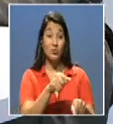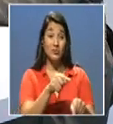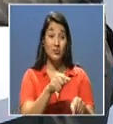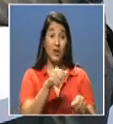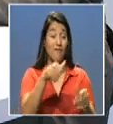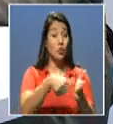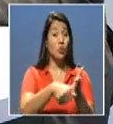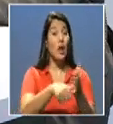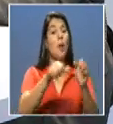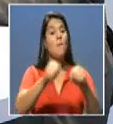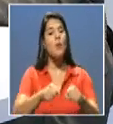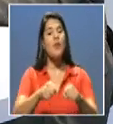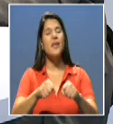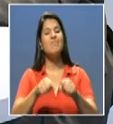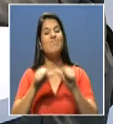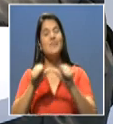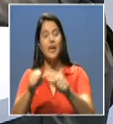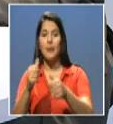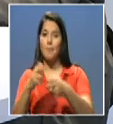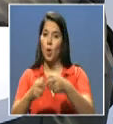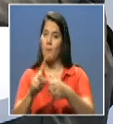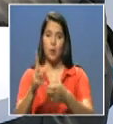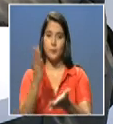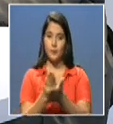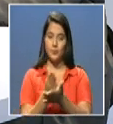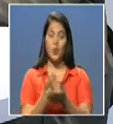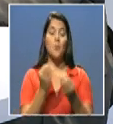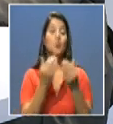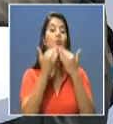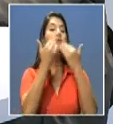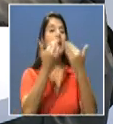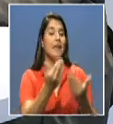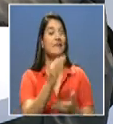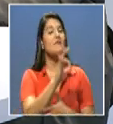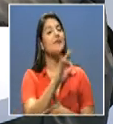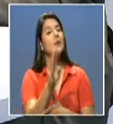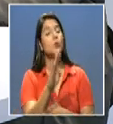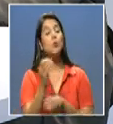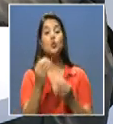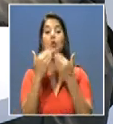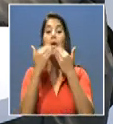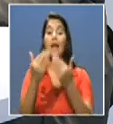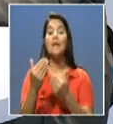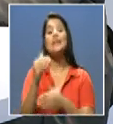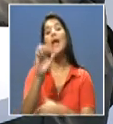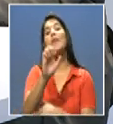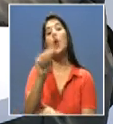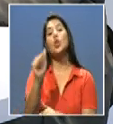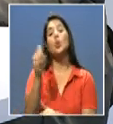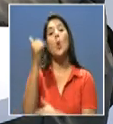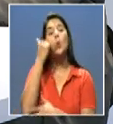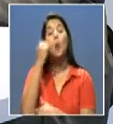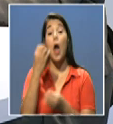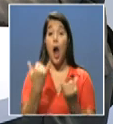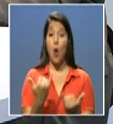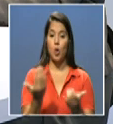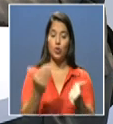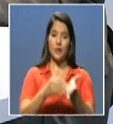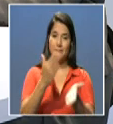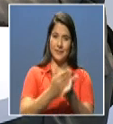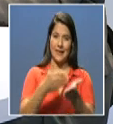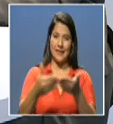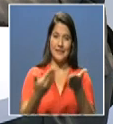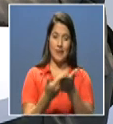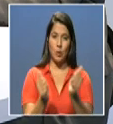Muchas gracias, don Francisco Barahona, analista, y también don Ewald Acuña, que nos acompañaba vía telefónica. Vamos a hacer una nueva pausa, pero